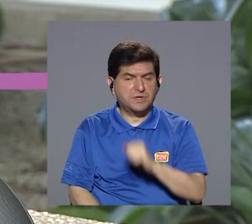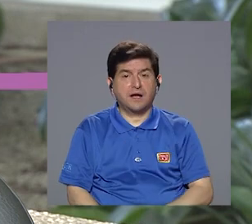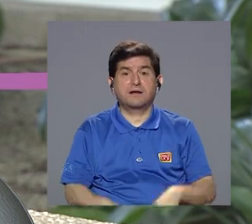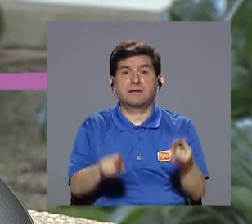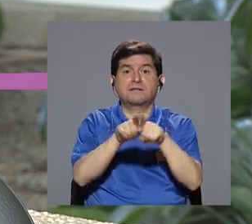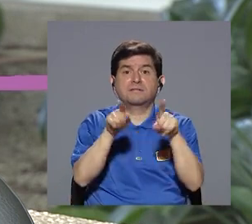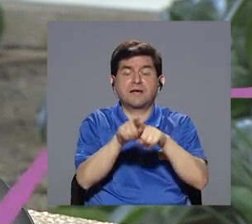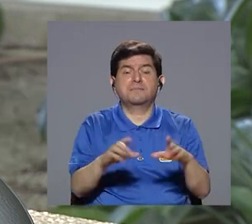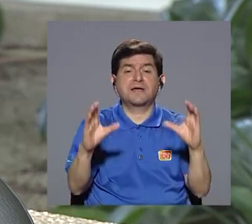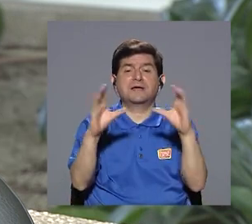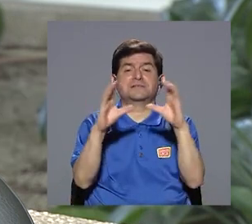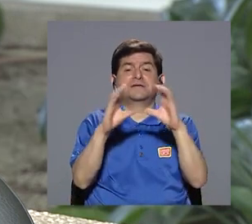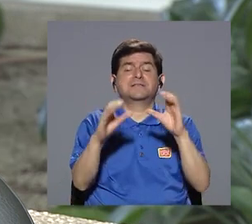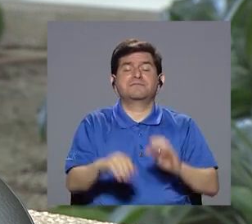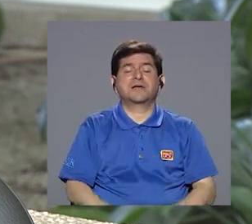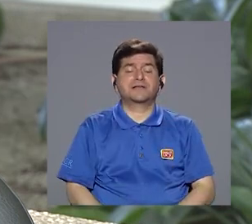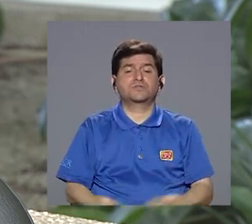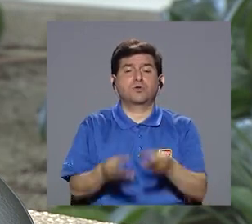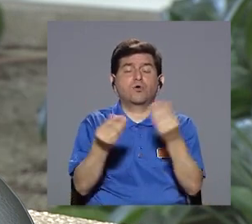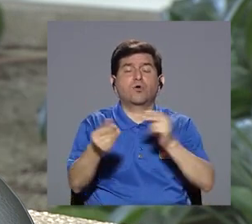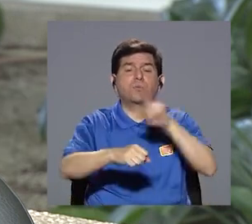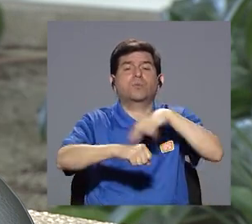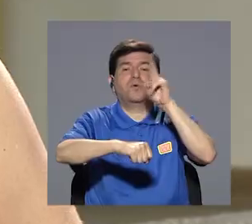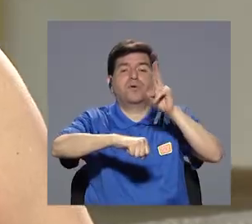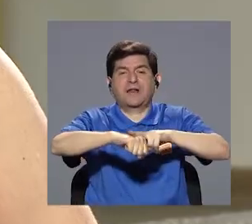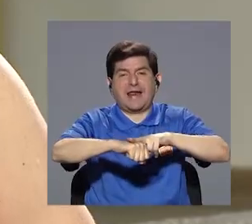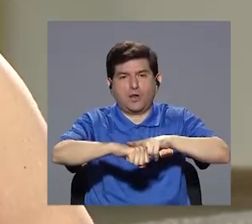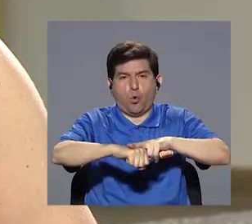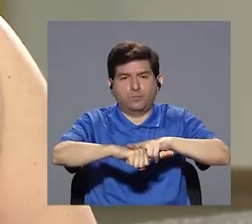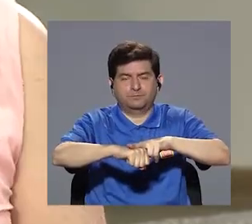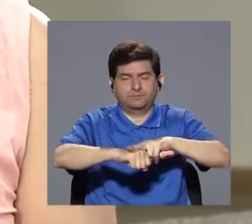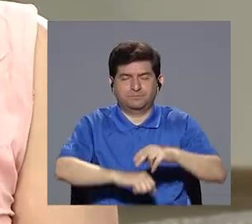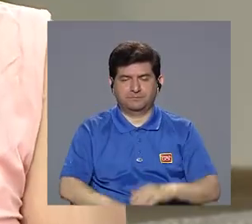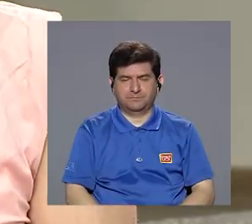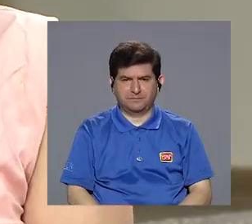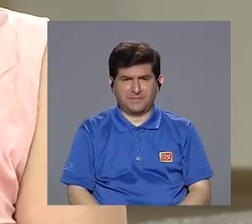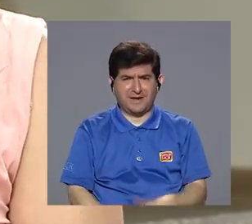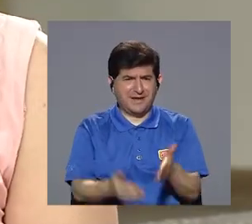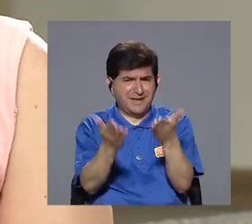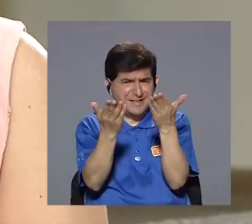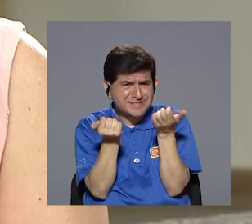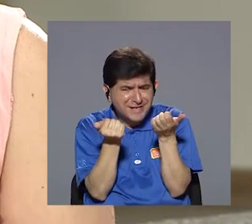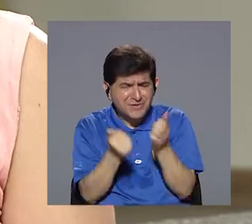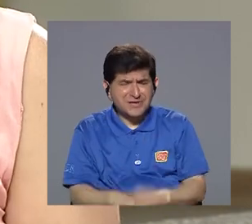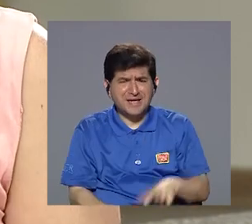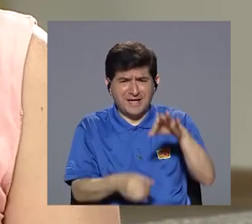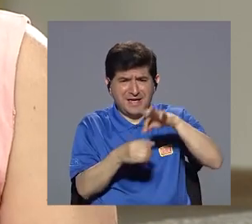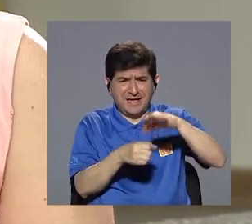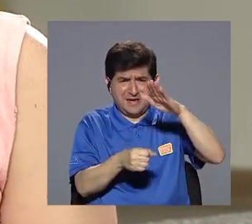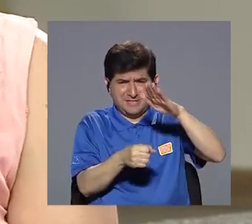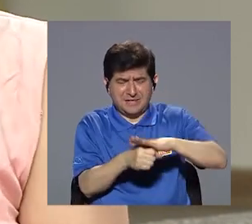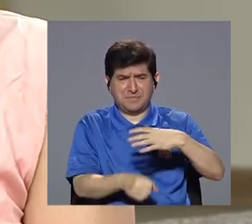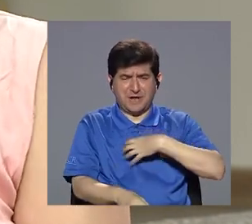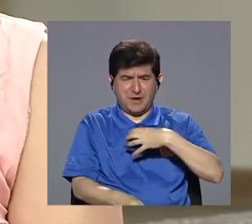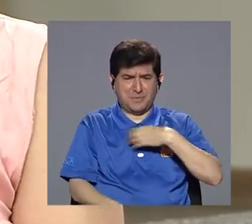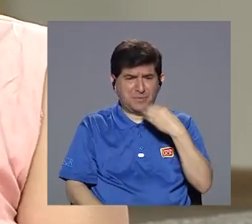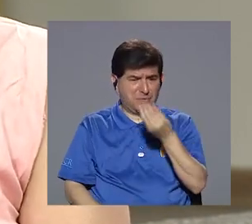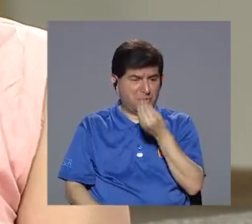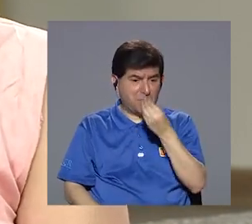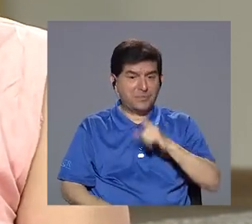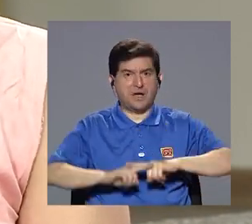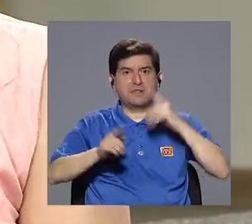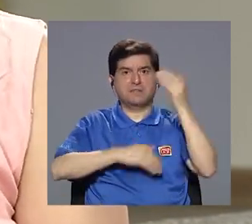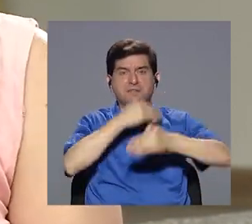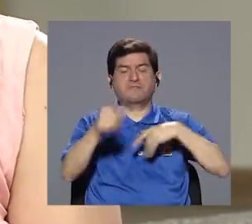buscamos, también tenga certificación orgánica. Y me imagino que si lo que desean es sembrar sus alimentos, pues es otro